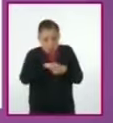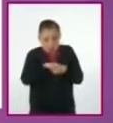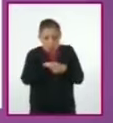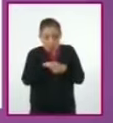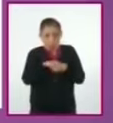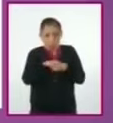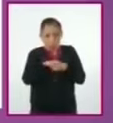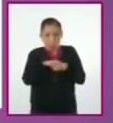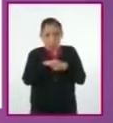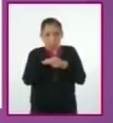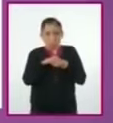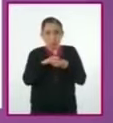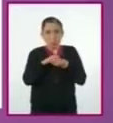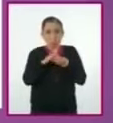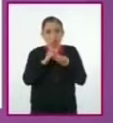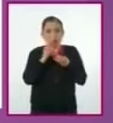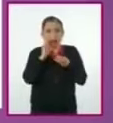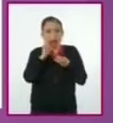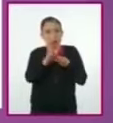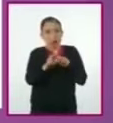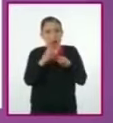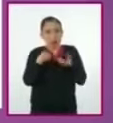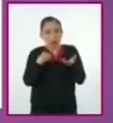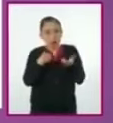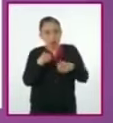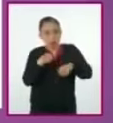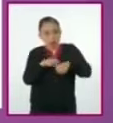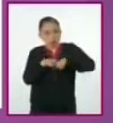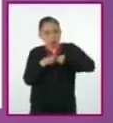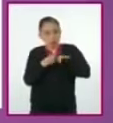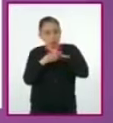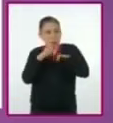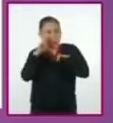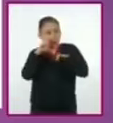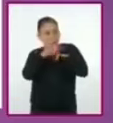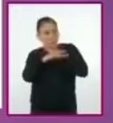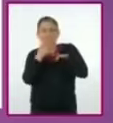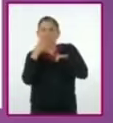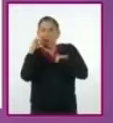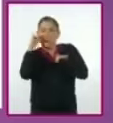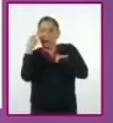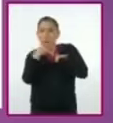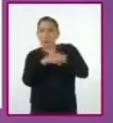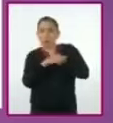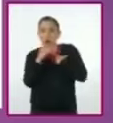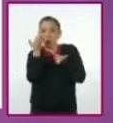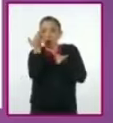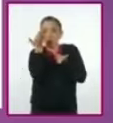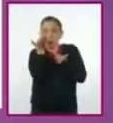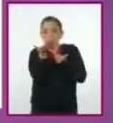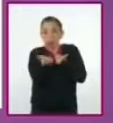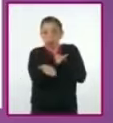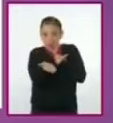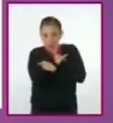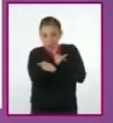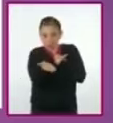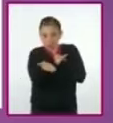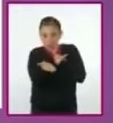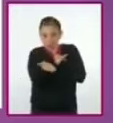mano izquierda fingiéndose manco y extendió la derecha con la palma hacia